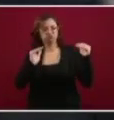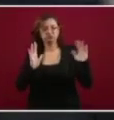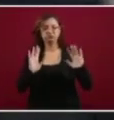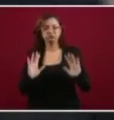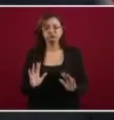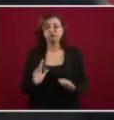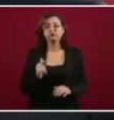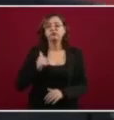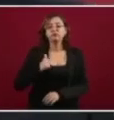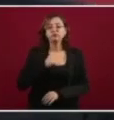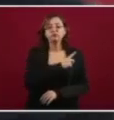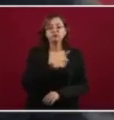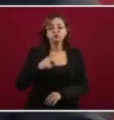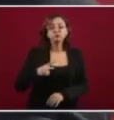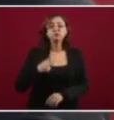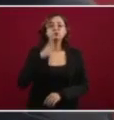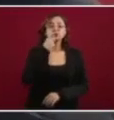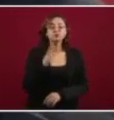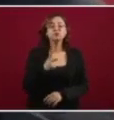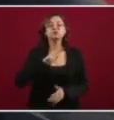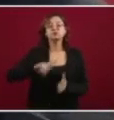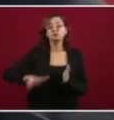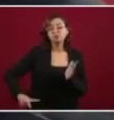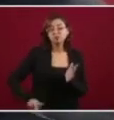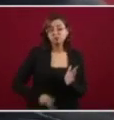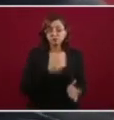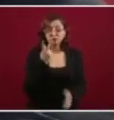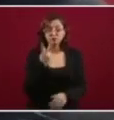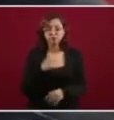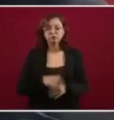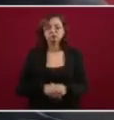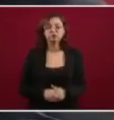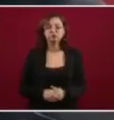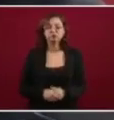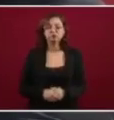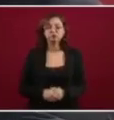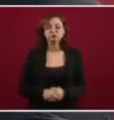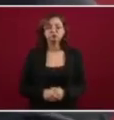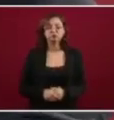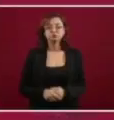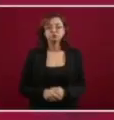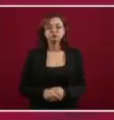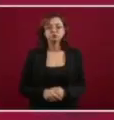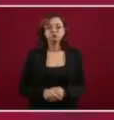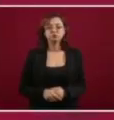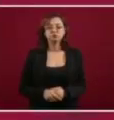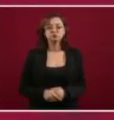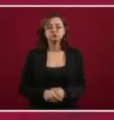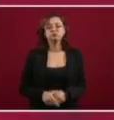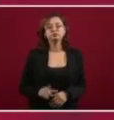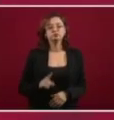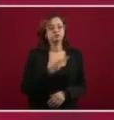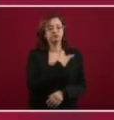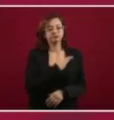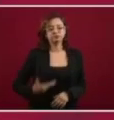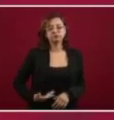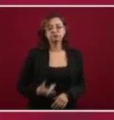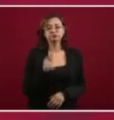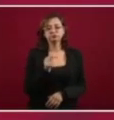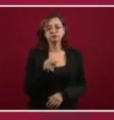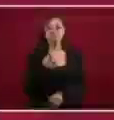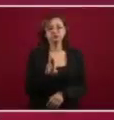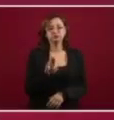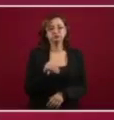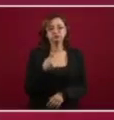decir una vez más, no he visto el mensaje del presidente Trump,